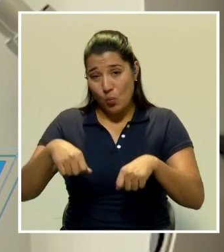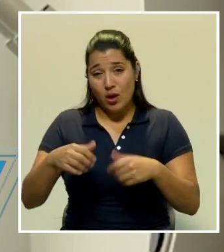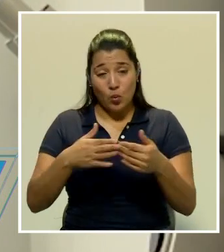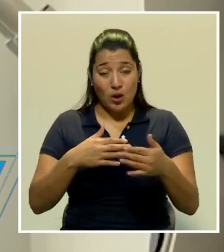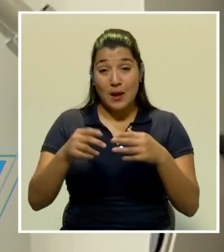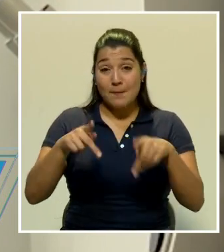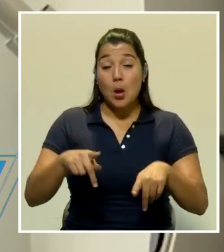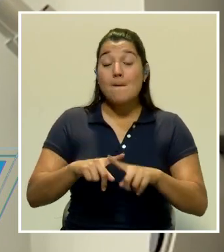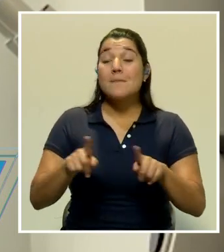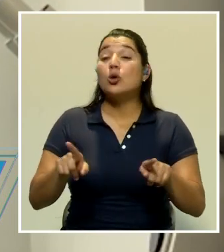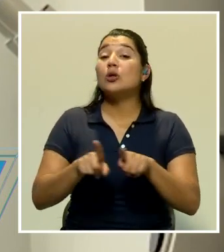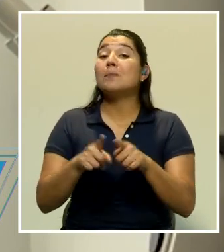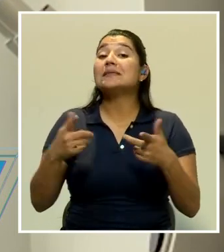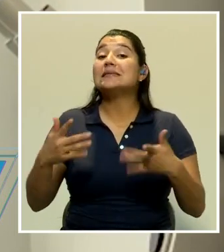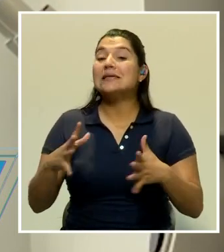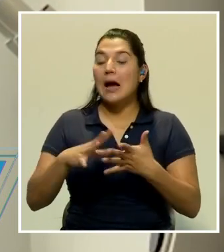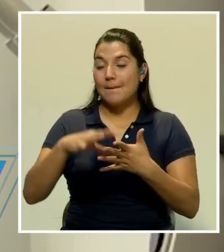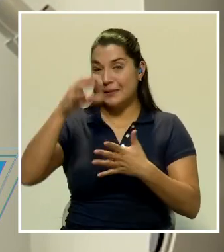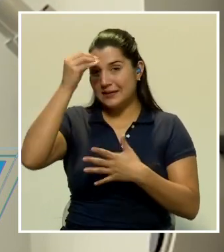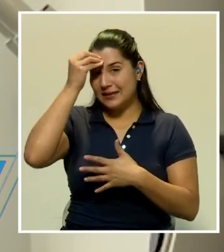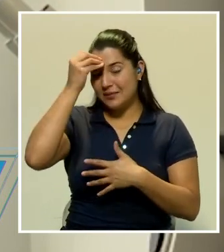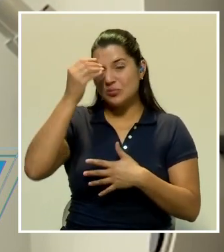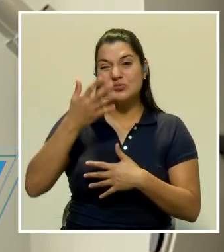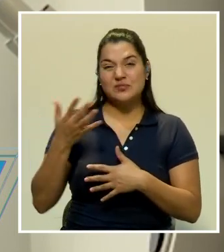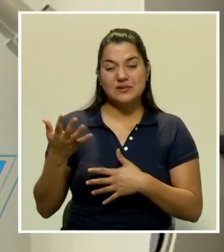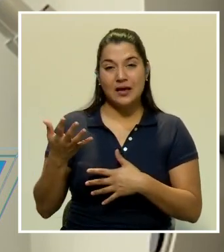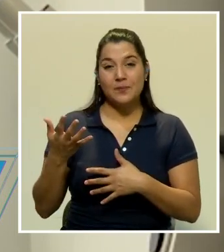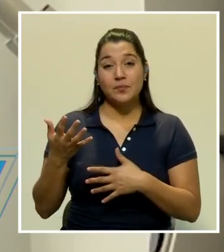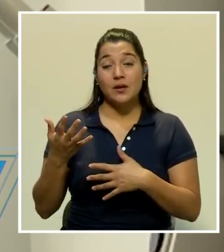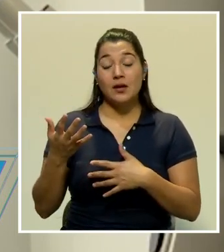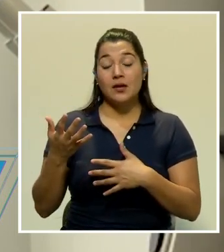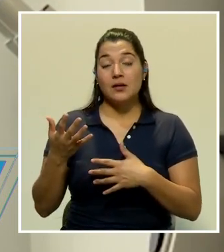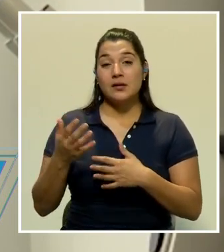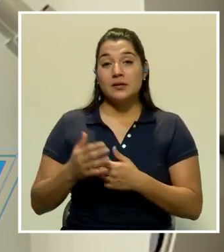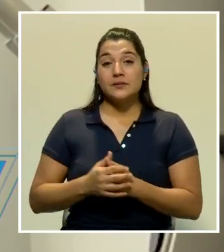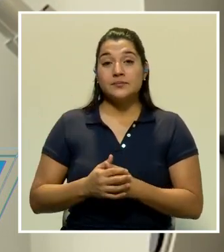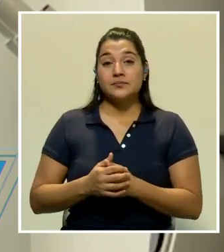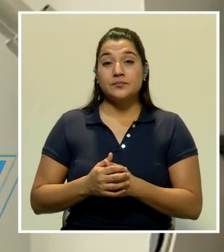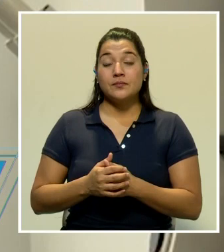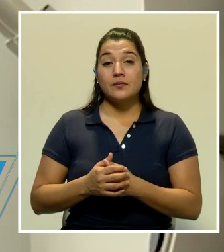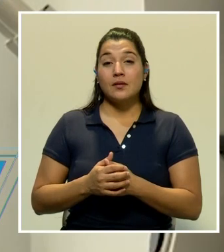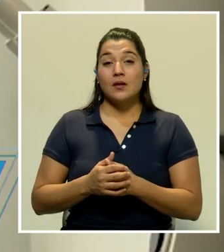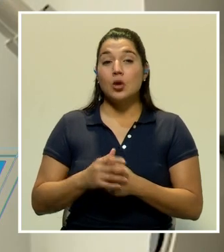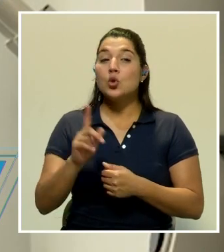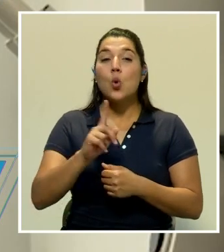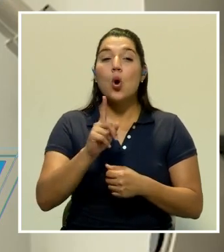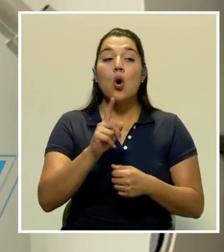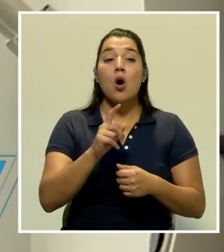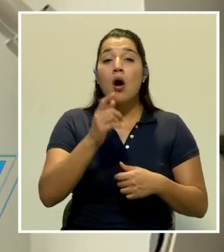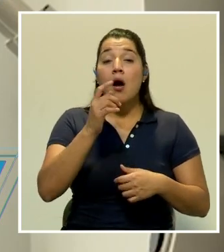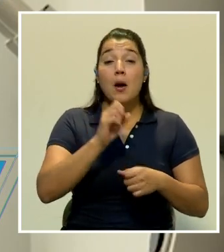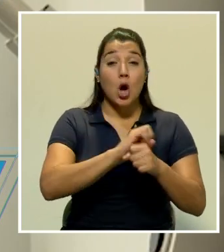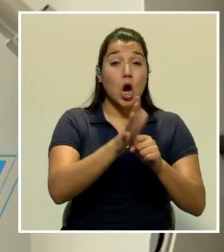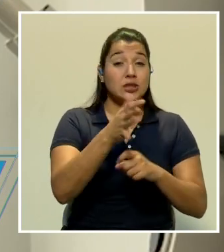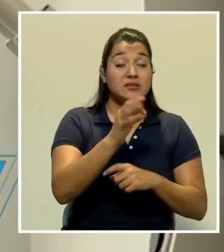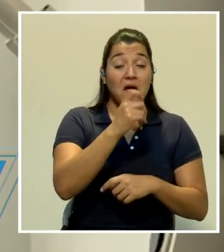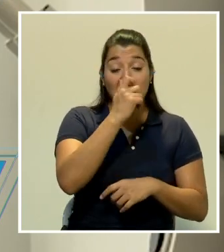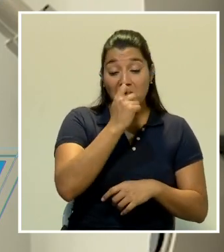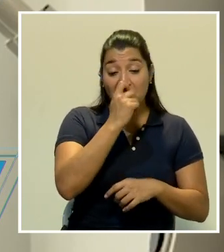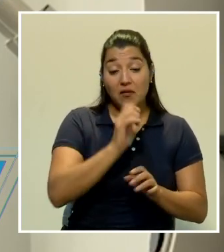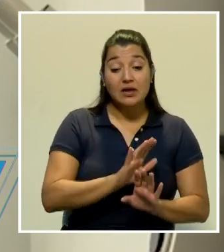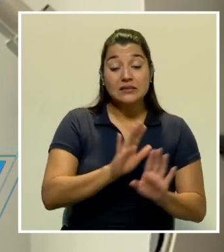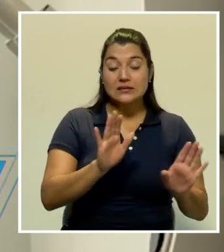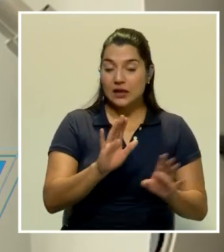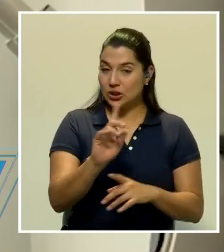todo aprendido juntos que es mucho más que un resfriado común que causa el nuevo